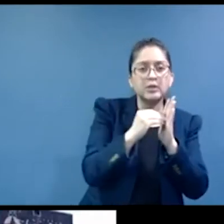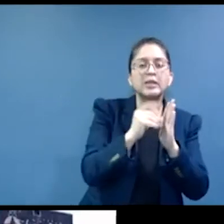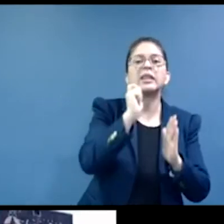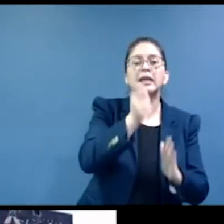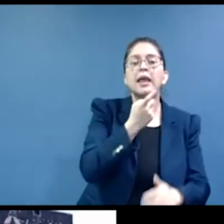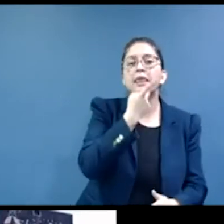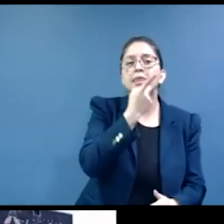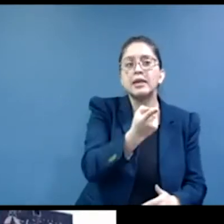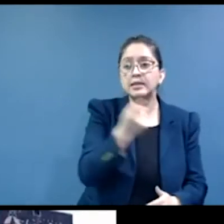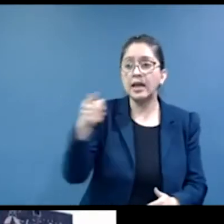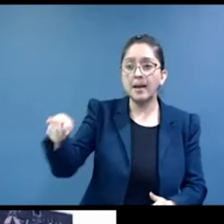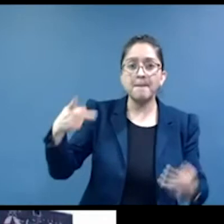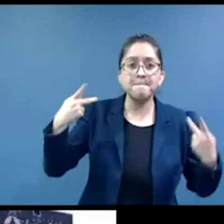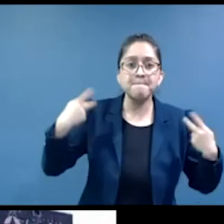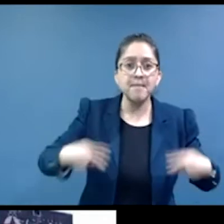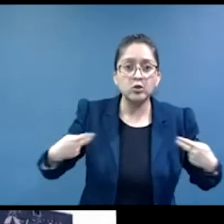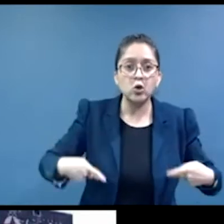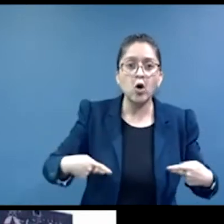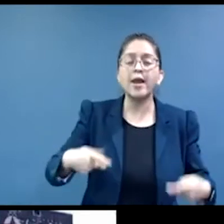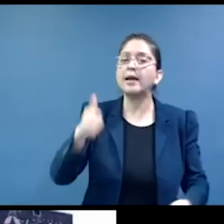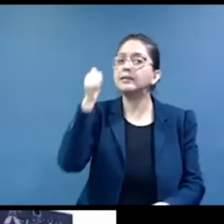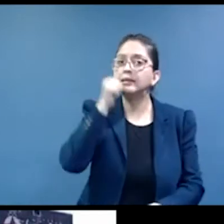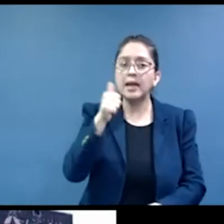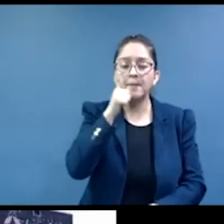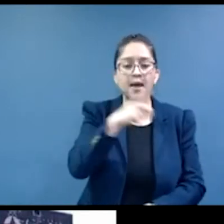parejas no tengan anomalías genéticas heredables.